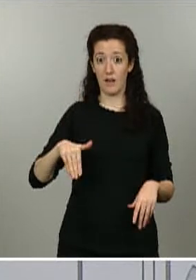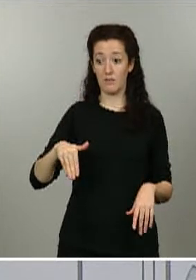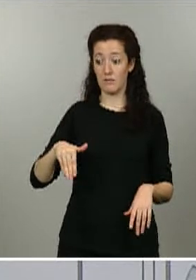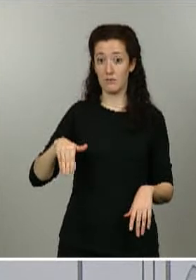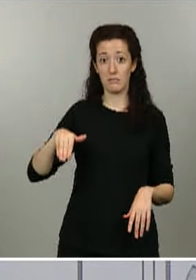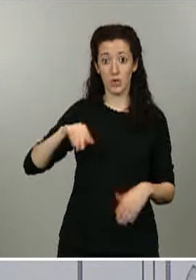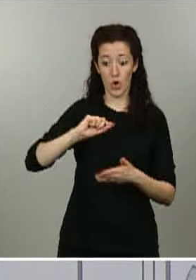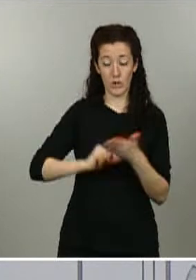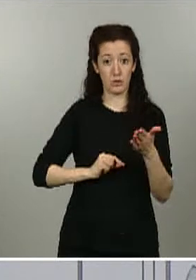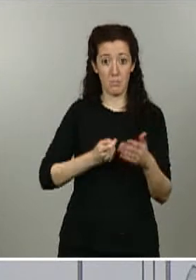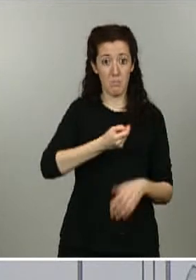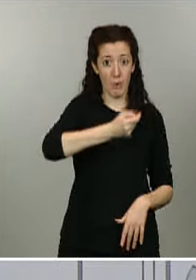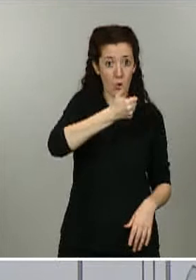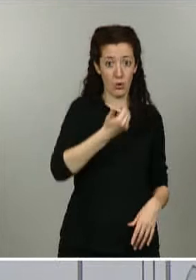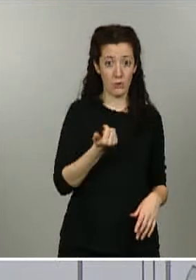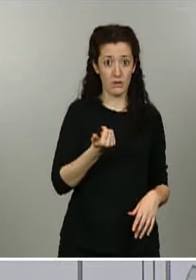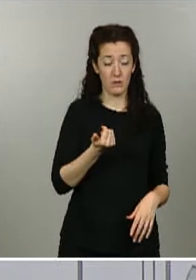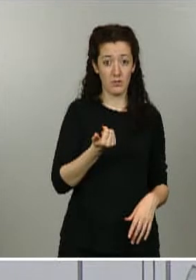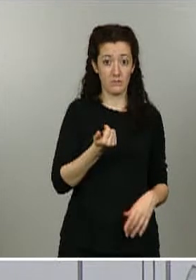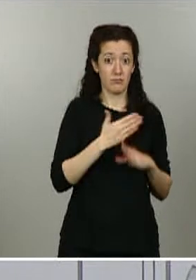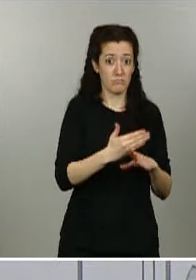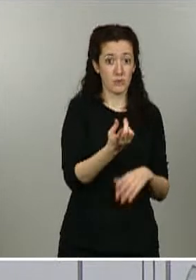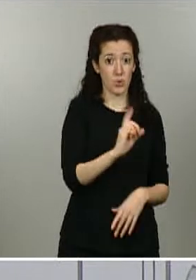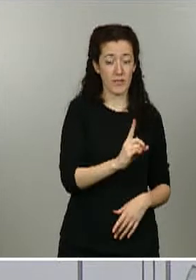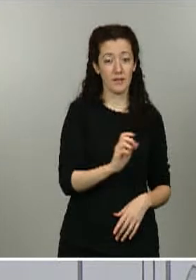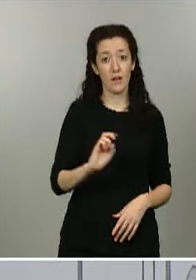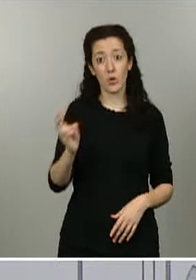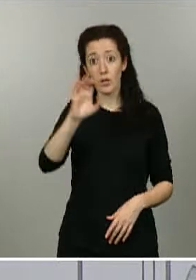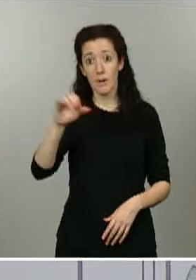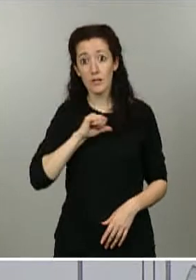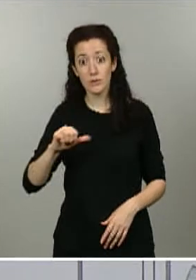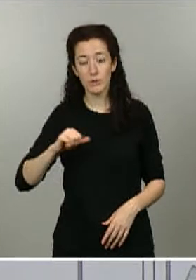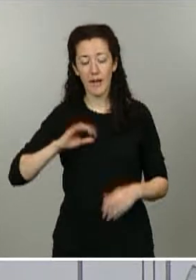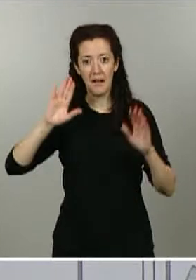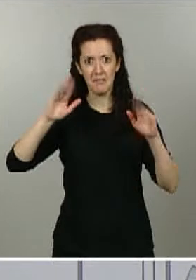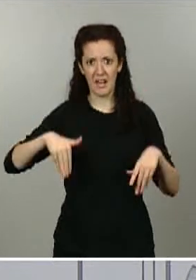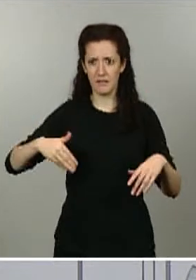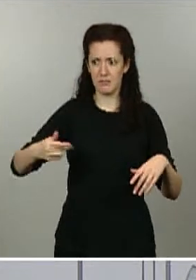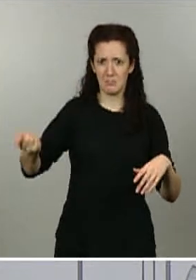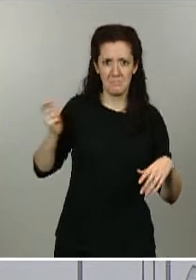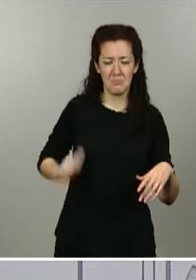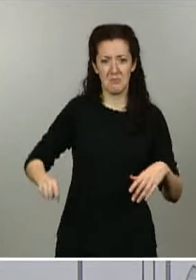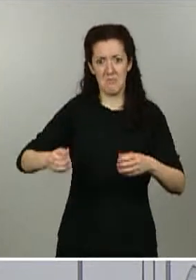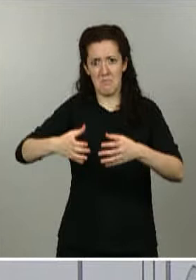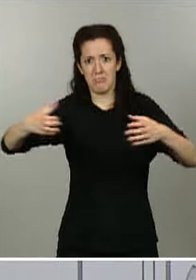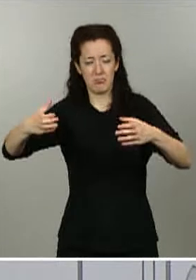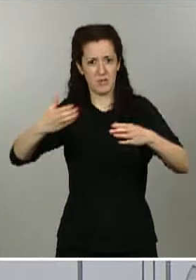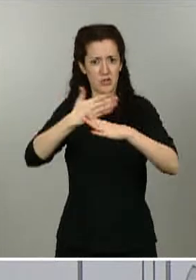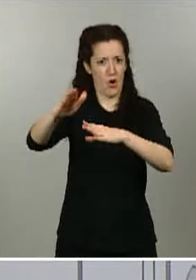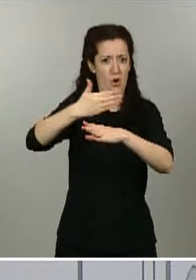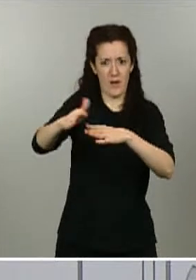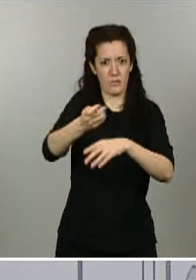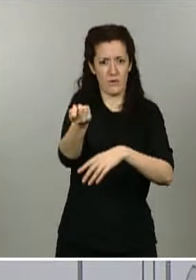les hubiera sobrado mucha gente. No es fácil definir el número de personas que necesitamos o que vamos a